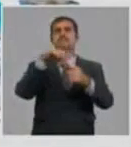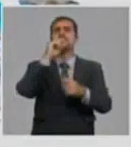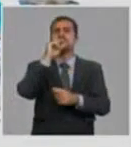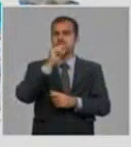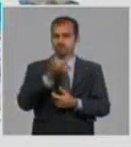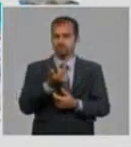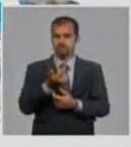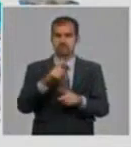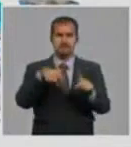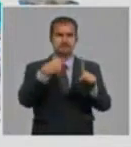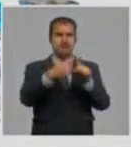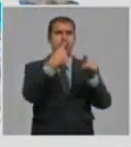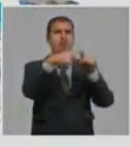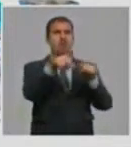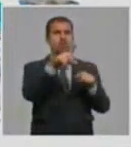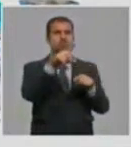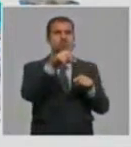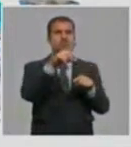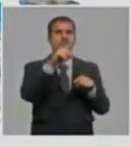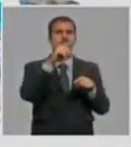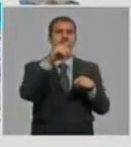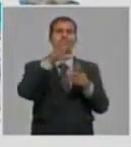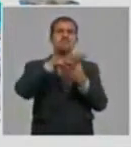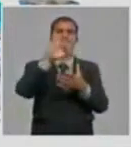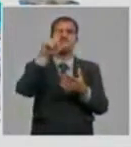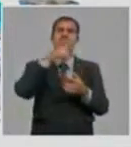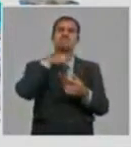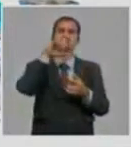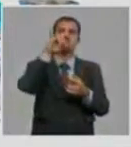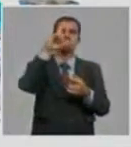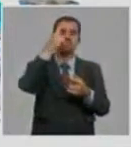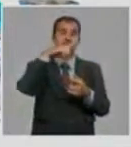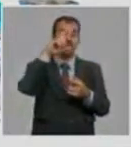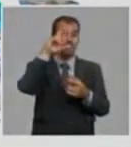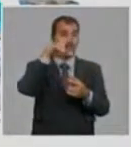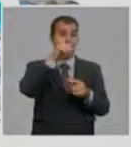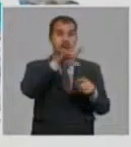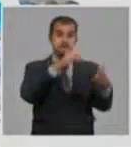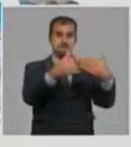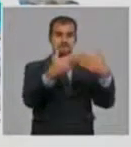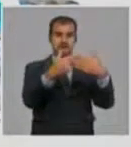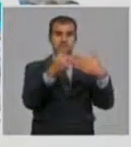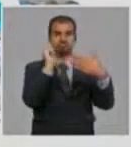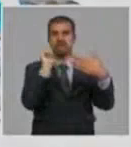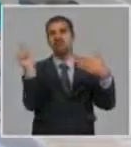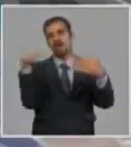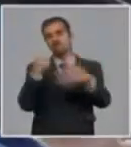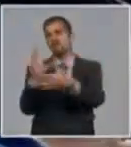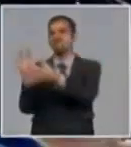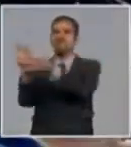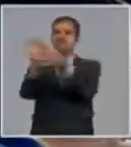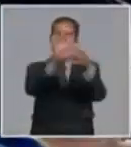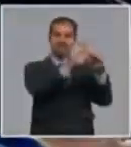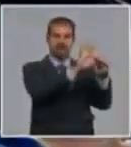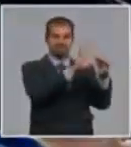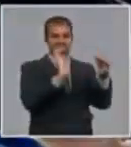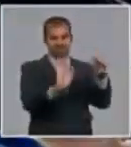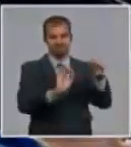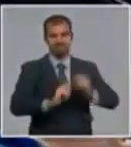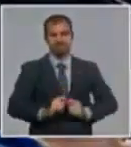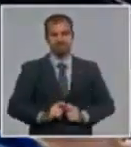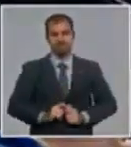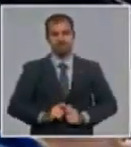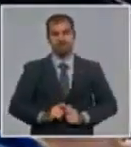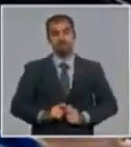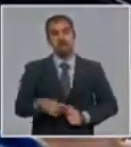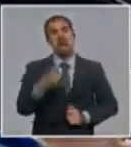Biotecnología y el Centro de Inmunología Molecular, entre otros. Es decir, ustedes son un poco el final de casi de un proceso, bueno, después viene la comercialización, pero